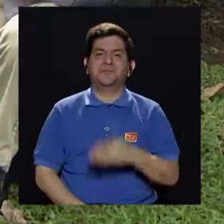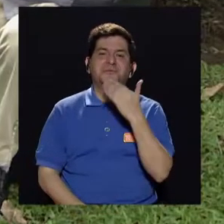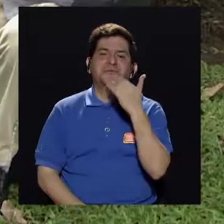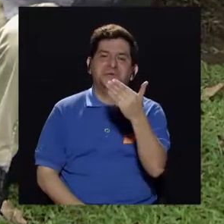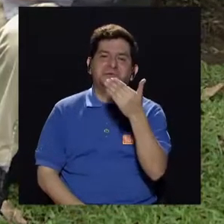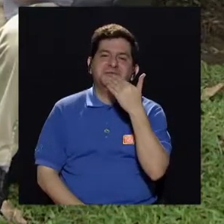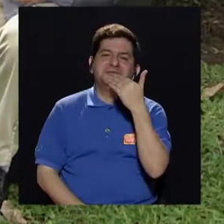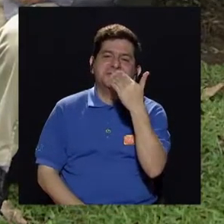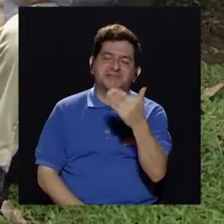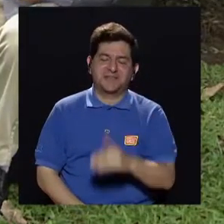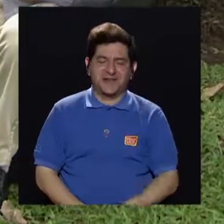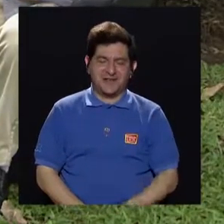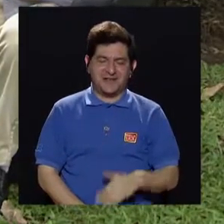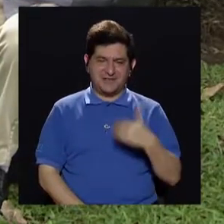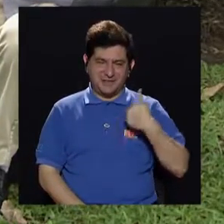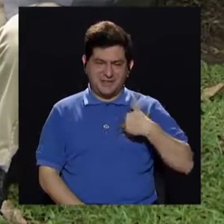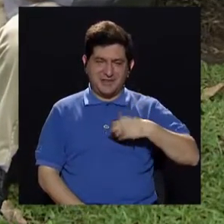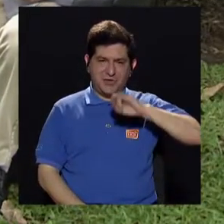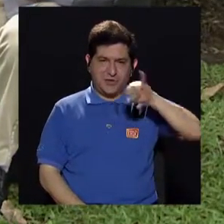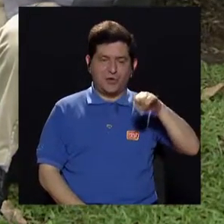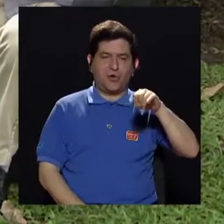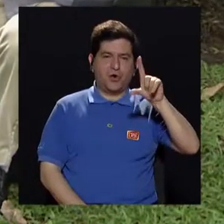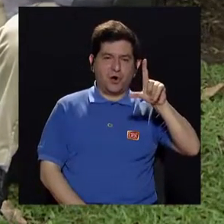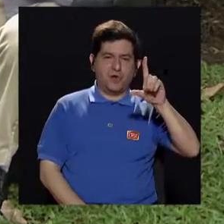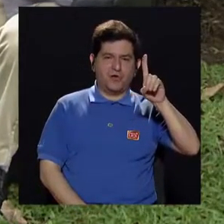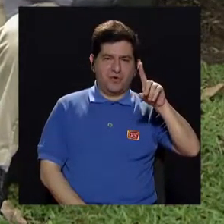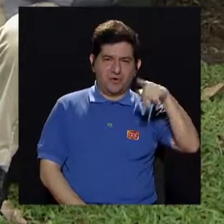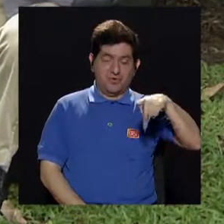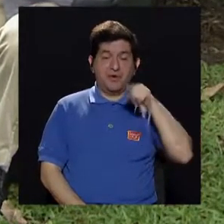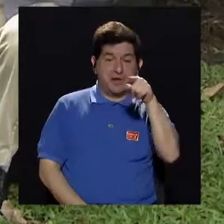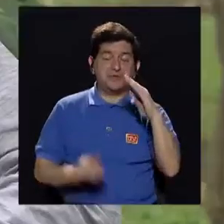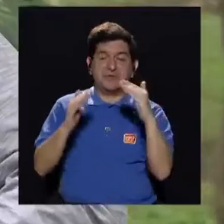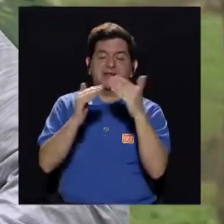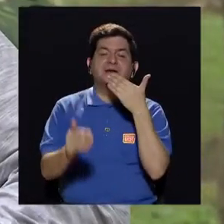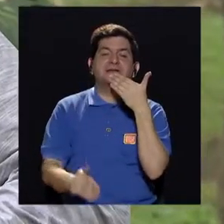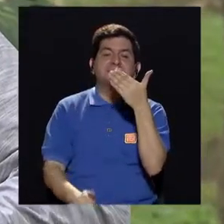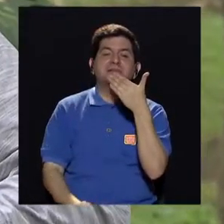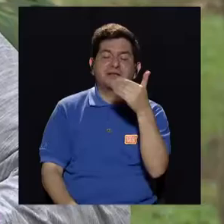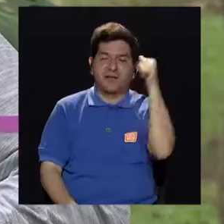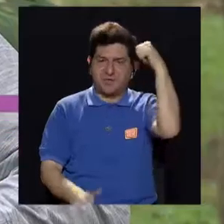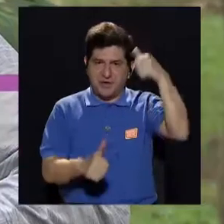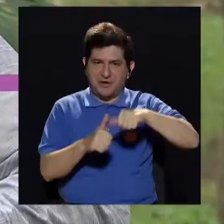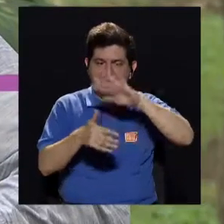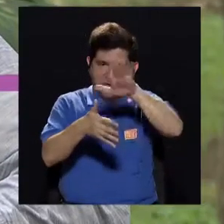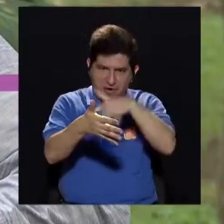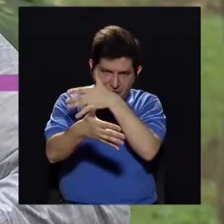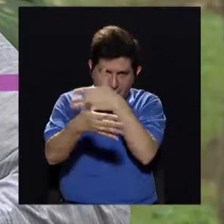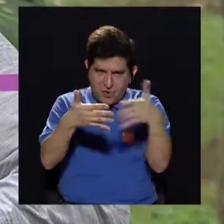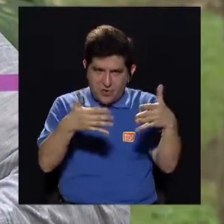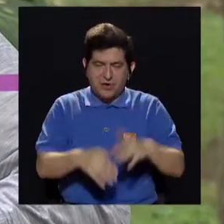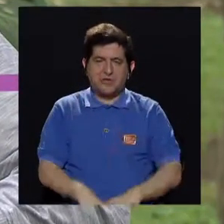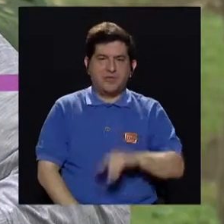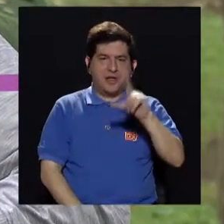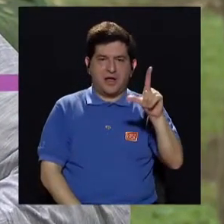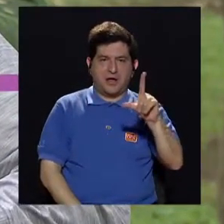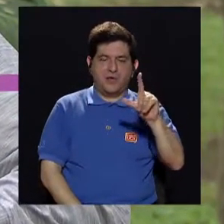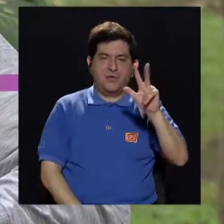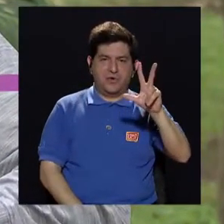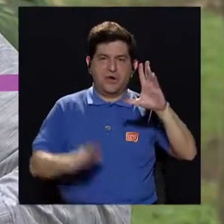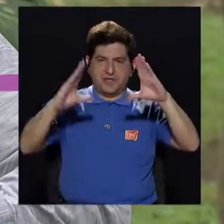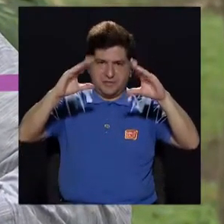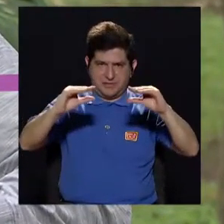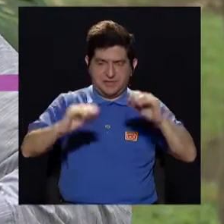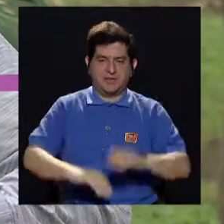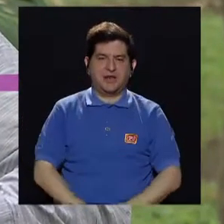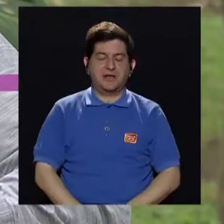Muchas gracias. Bueno, muchísimas gracias, don Jorge, y a ustedes en sus hogares, muchísimas gracias. Recordarles nuestro horario, lunes a las